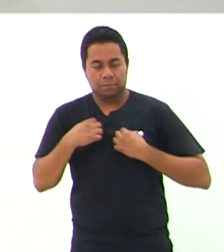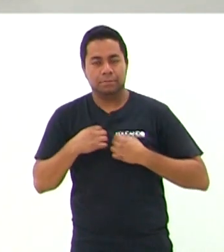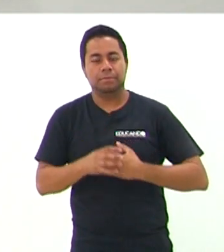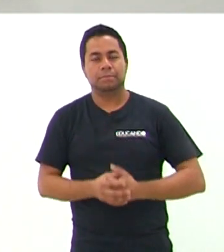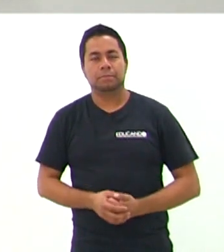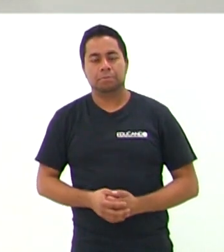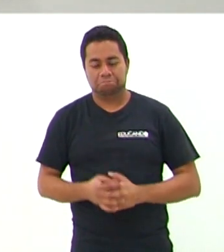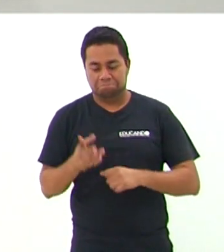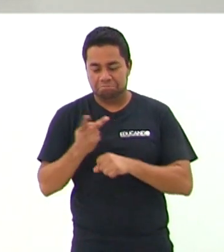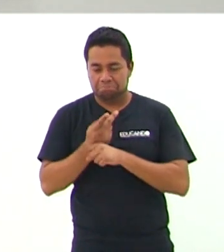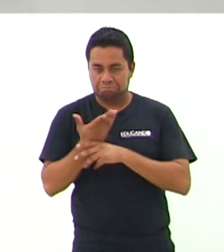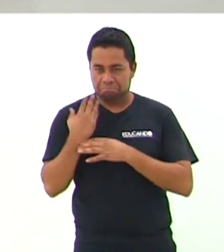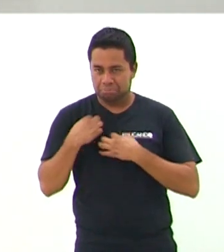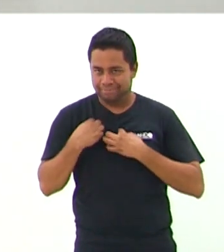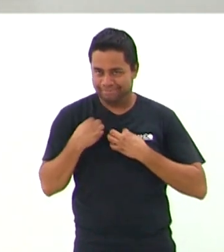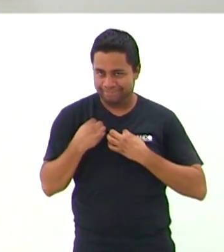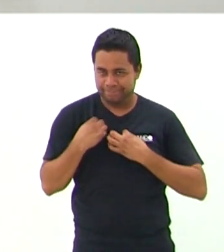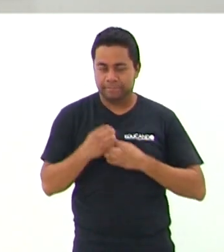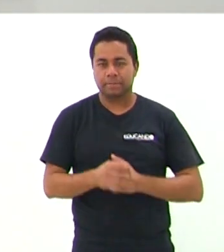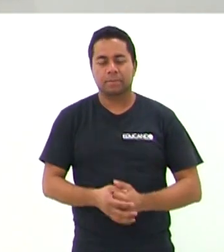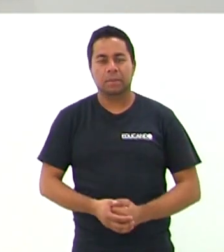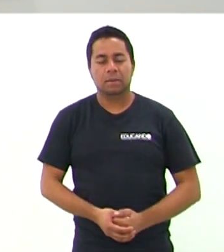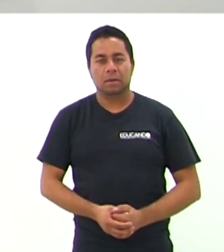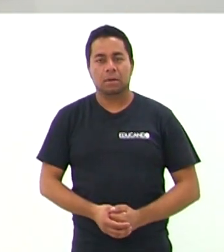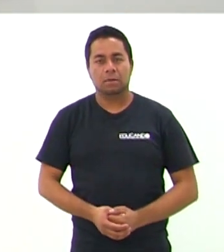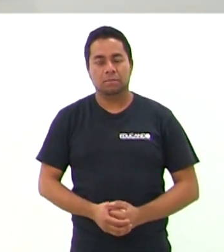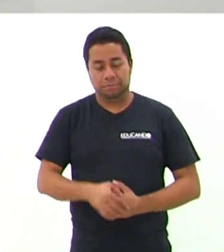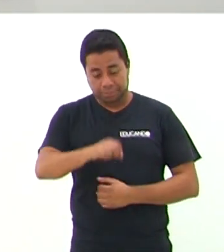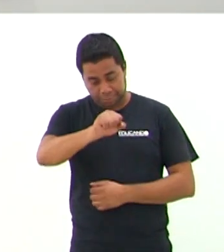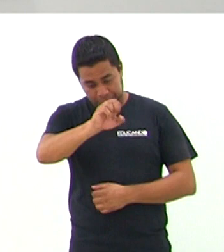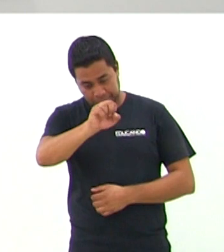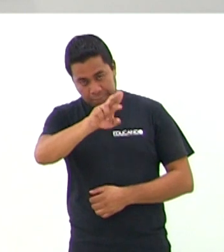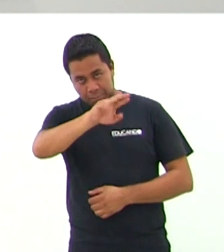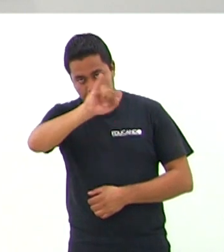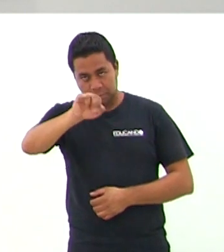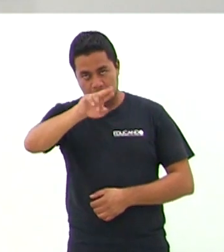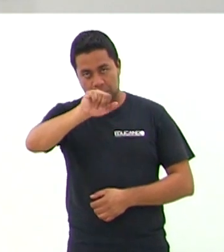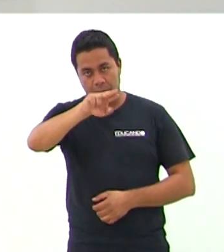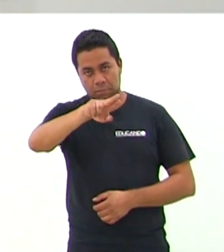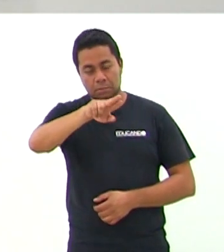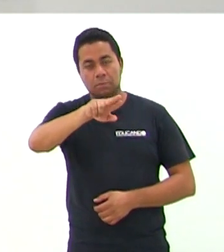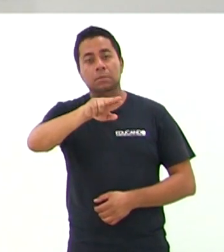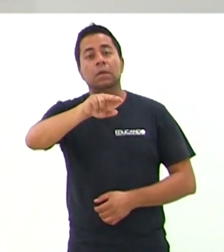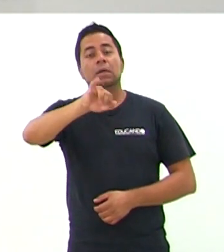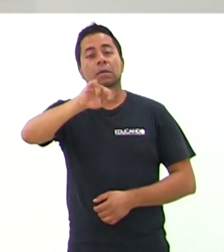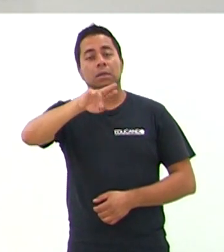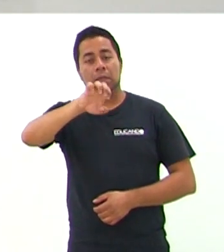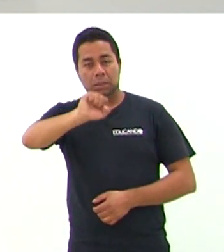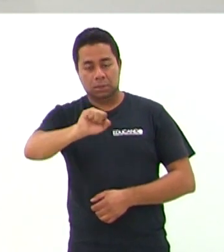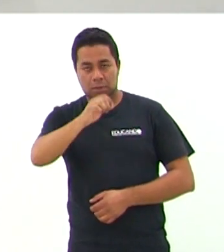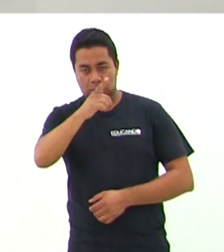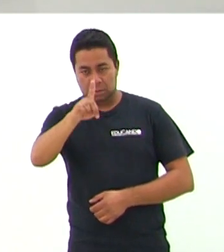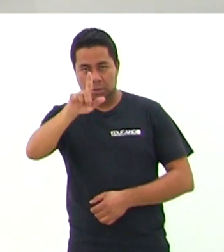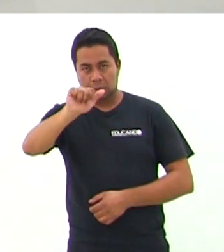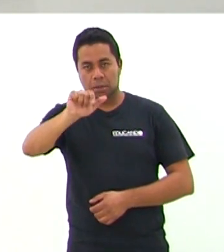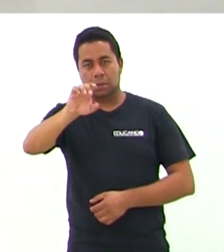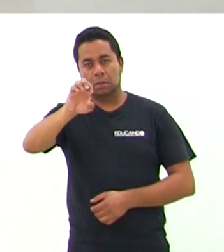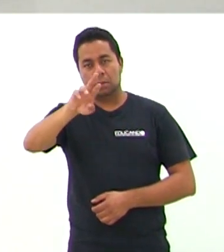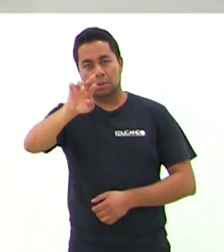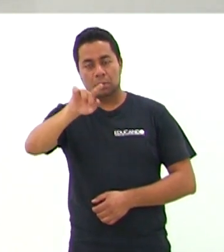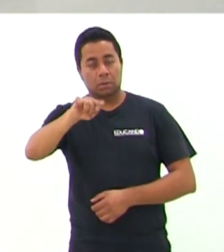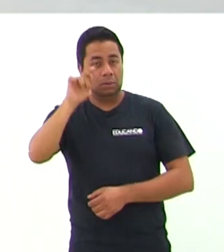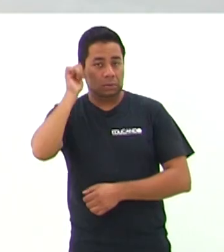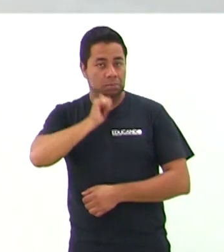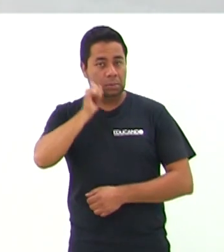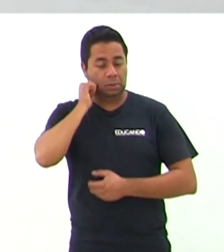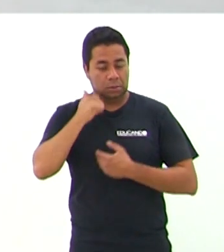vestía. ¿Bien? Sor Juana Inés de la Cruz siempre vestía un hábito